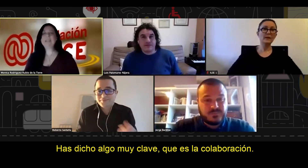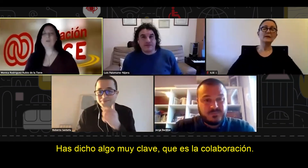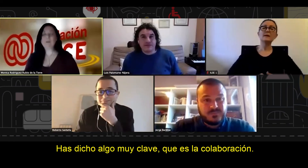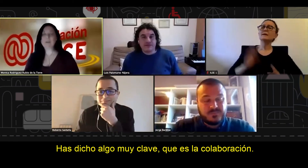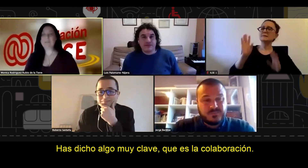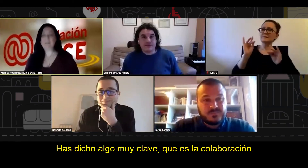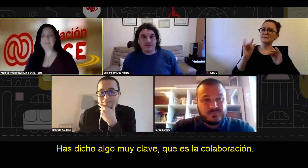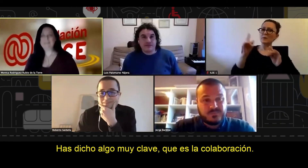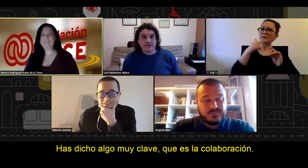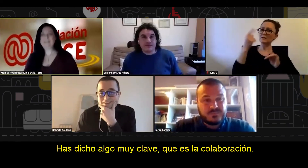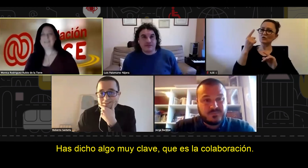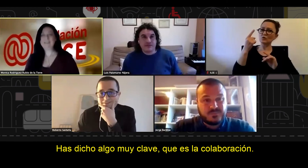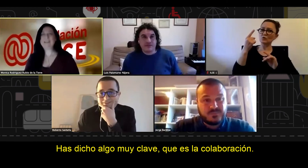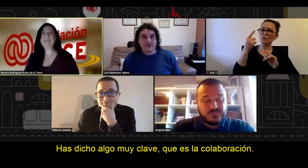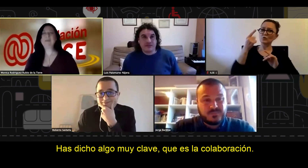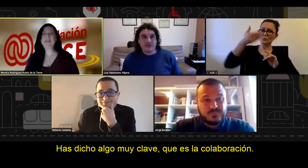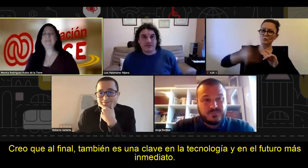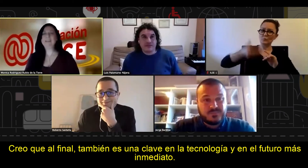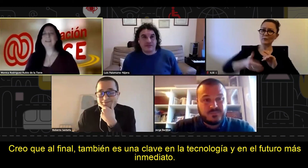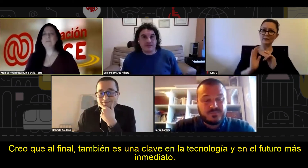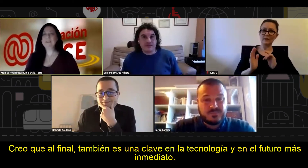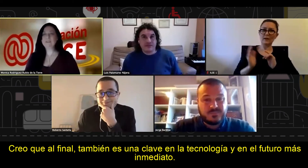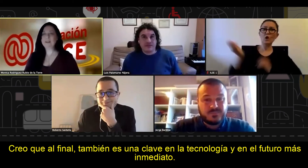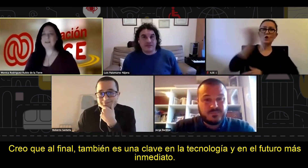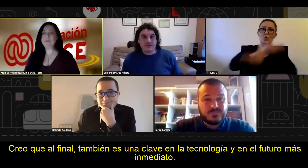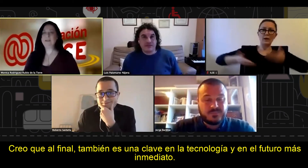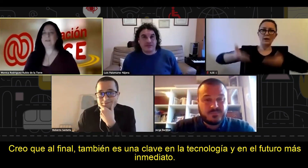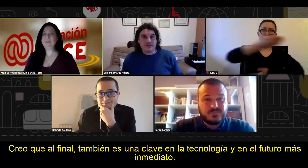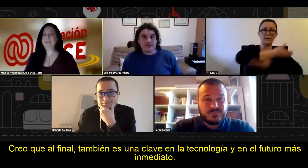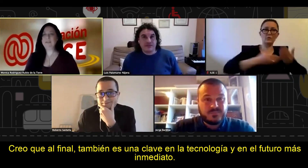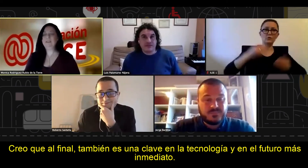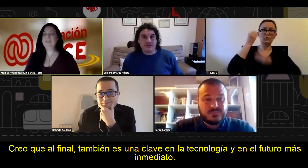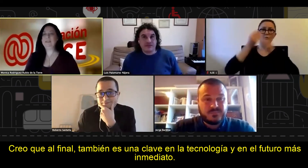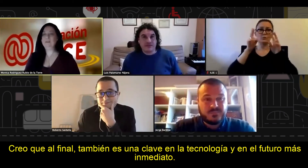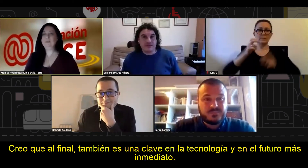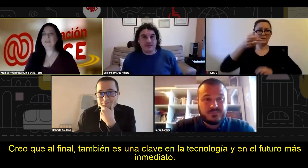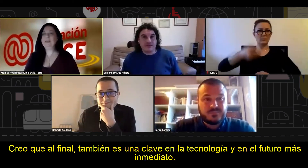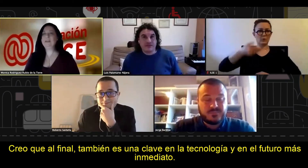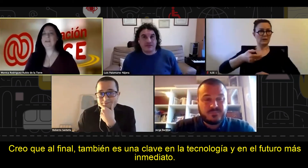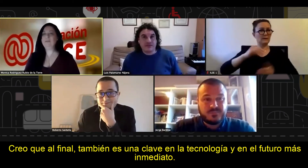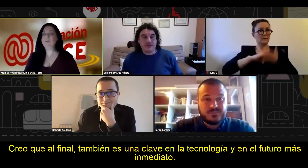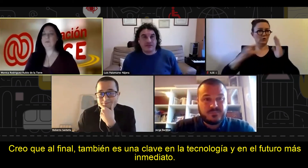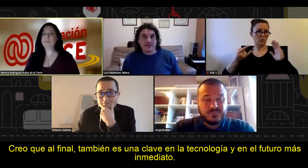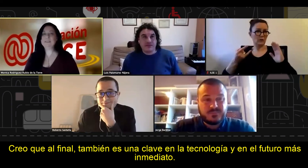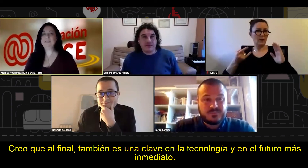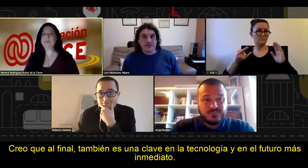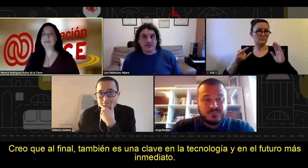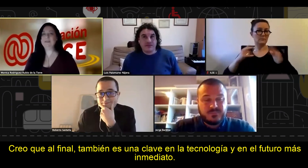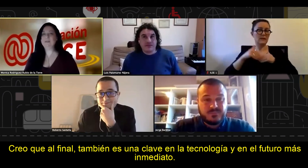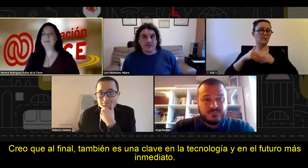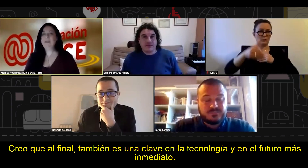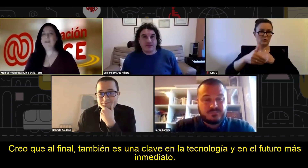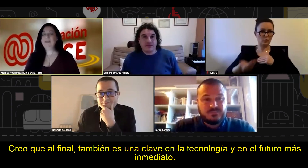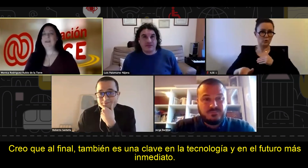la colaboración. Sí. Creo que al final también es una clave, ¿no? en la tecnología y en el futuro más